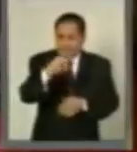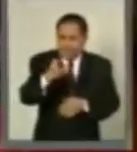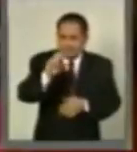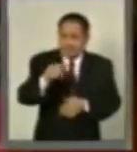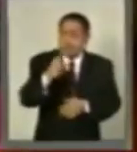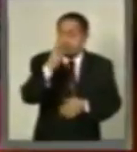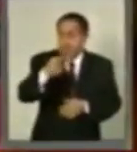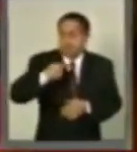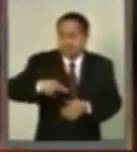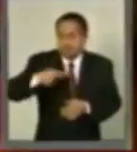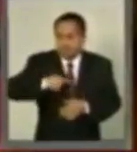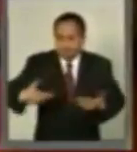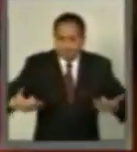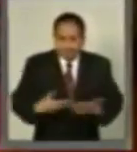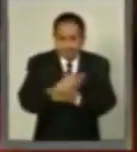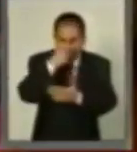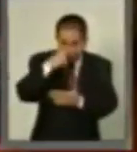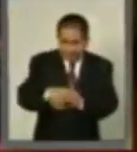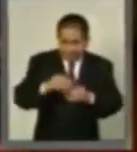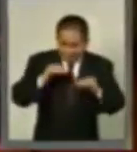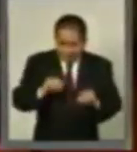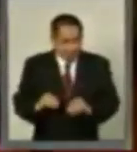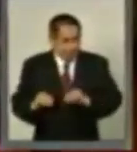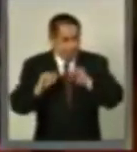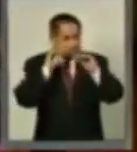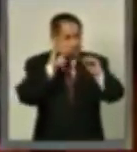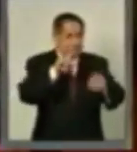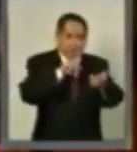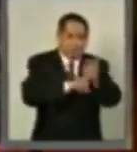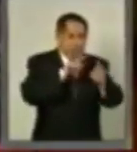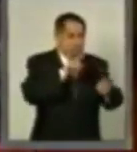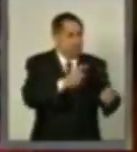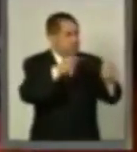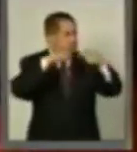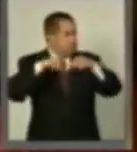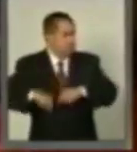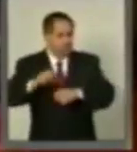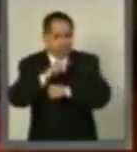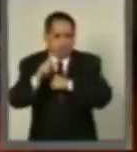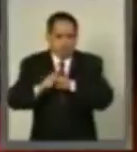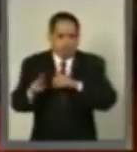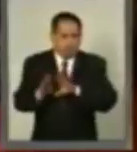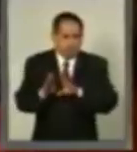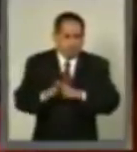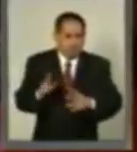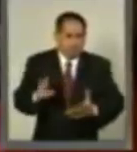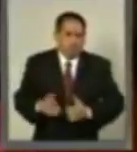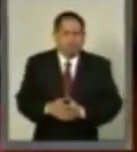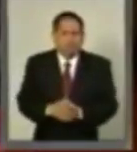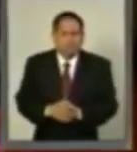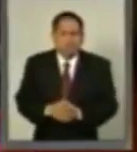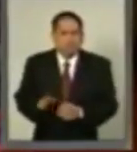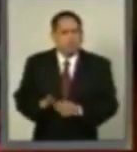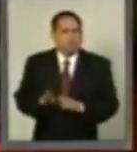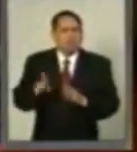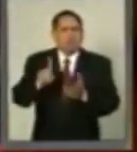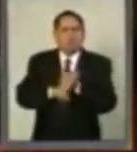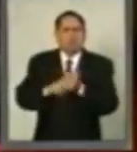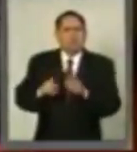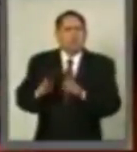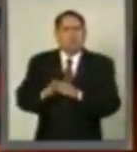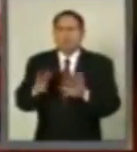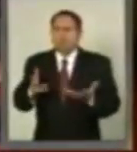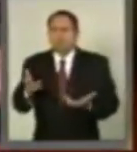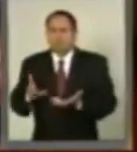126.301 casos de mexicanas y mexicanos que están retornando a nuestro país. Y que entonces, aquí